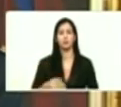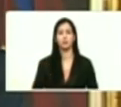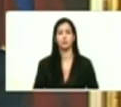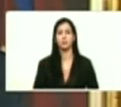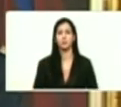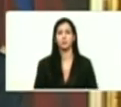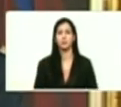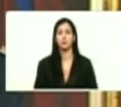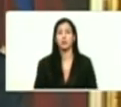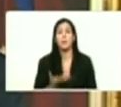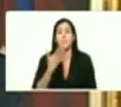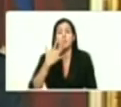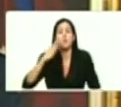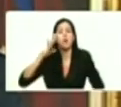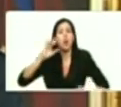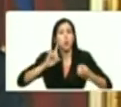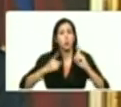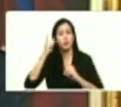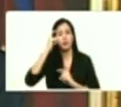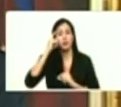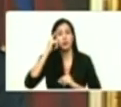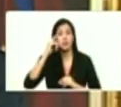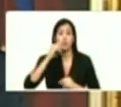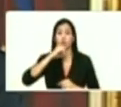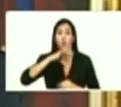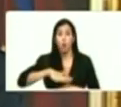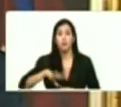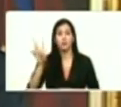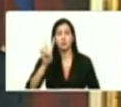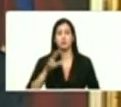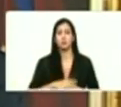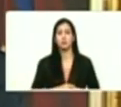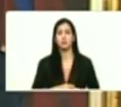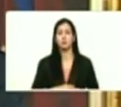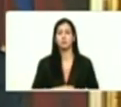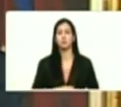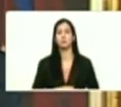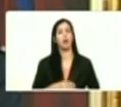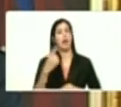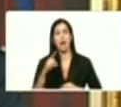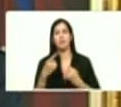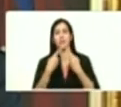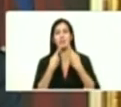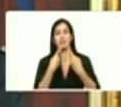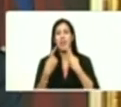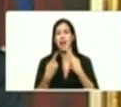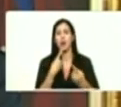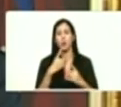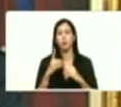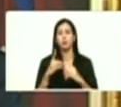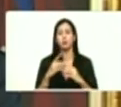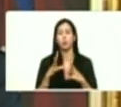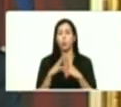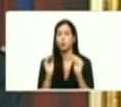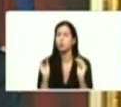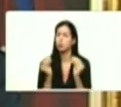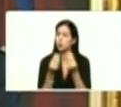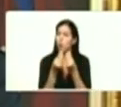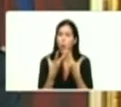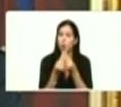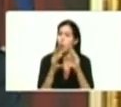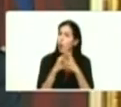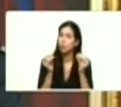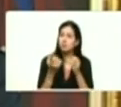si algún día alguna vez en la historia hubo un diálogo con todo el sector transporte